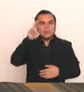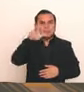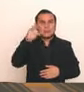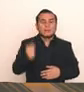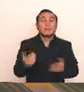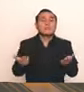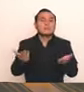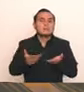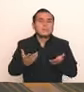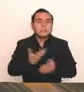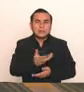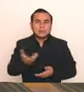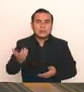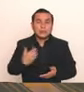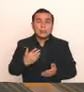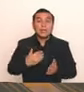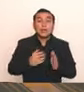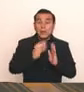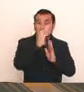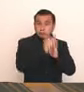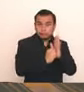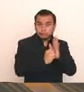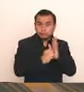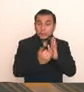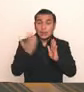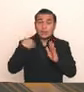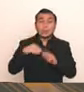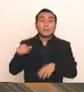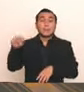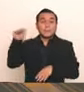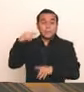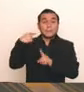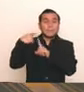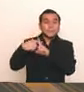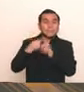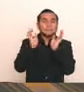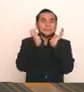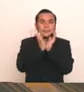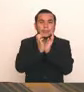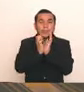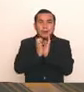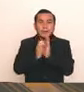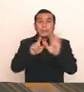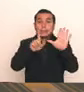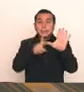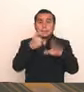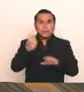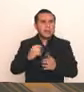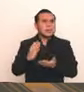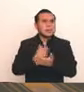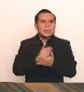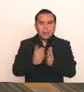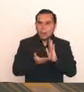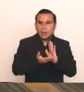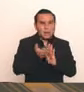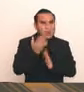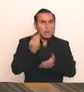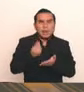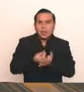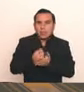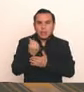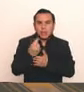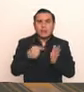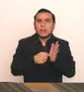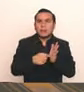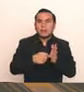amplió el plazo para realizar el pago de impuestos sobre la renta de los meses de marzo abril de mayo y se otorgarán a estas seis cuotas sin intereses ni recargos se realizará